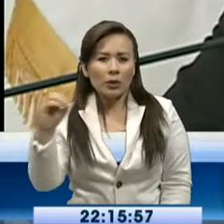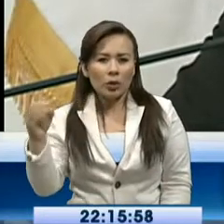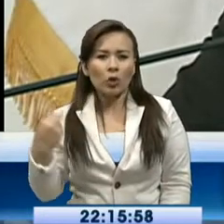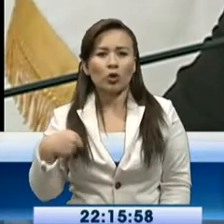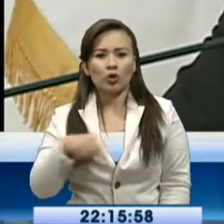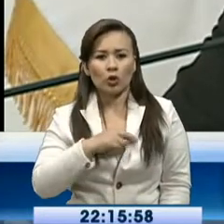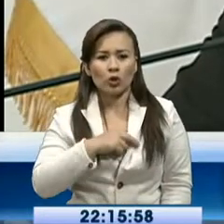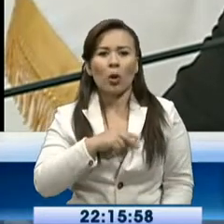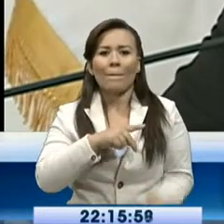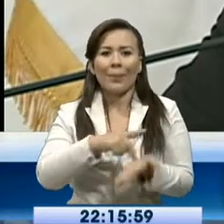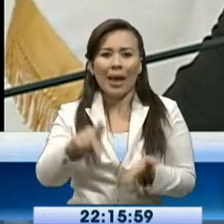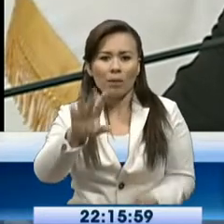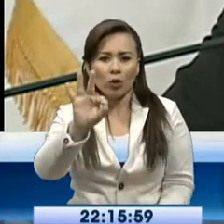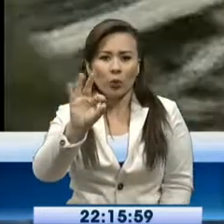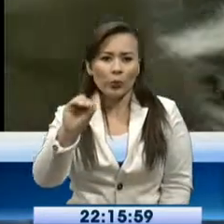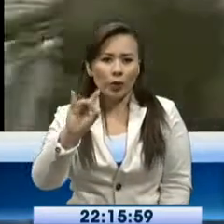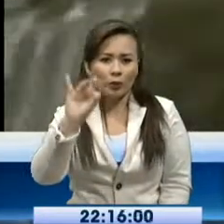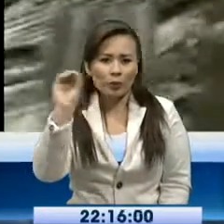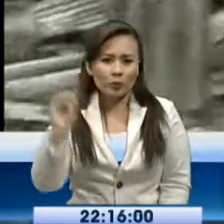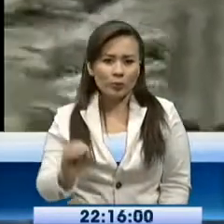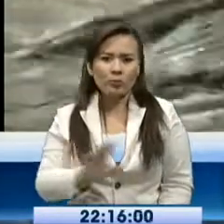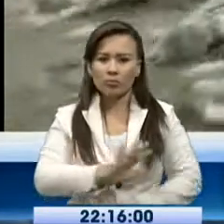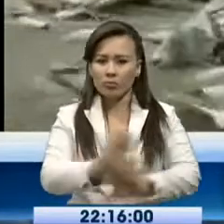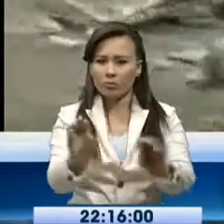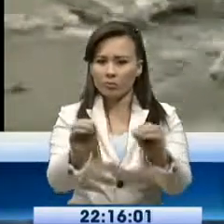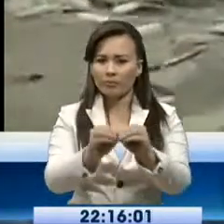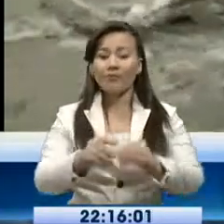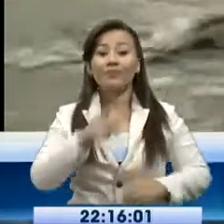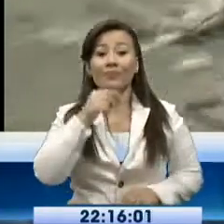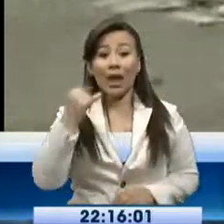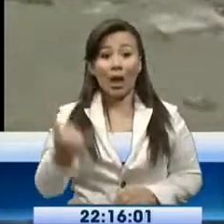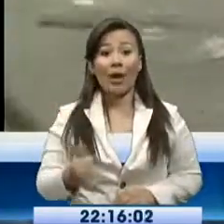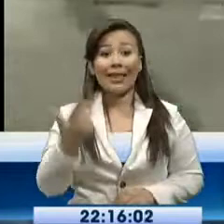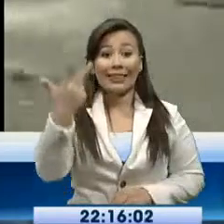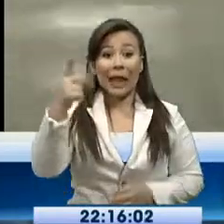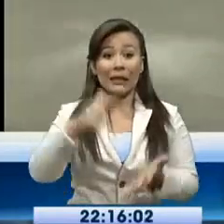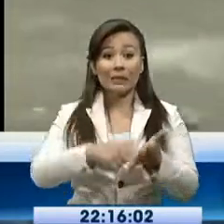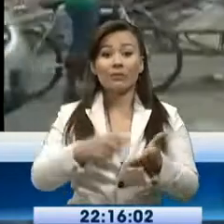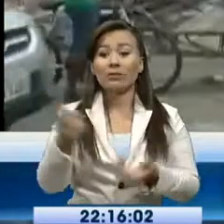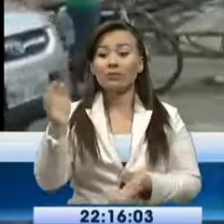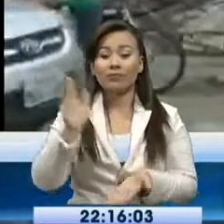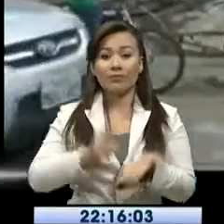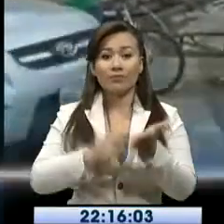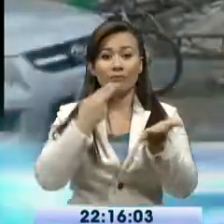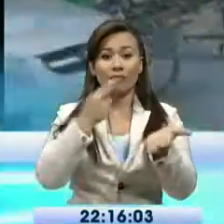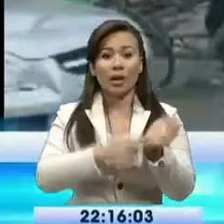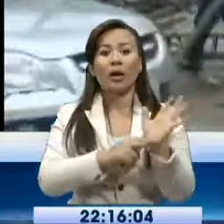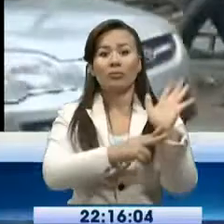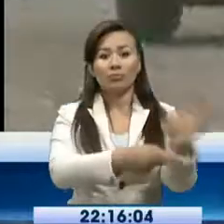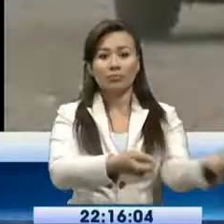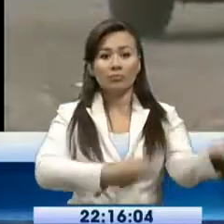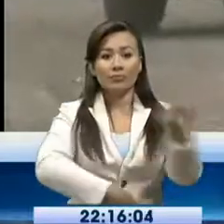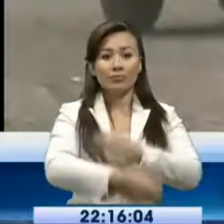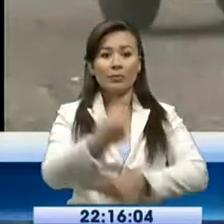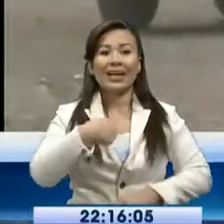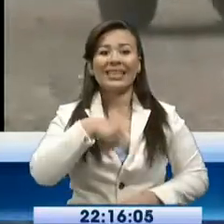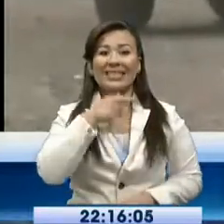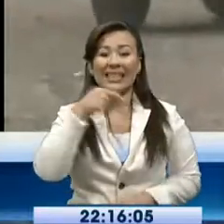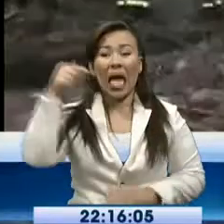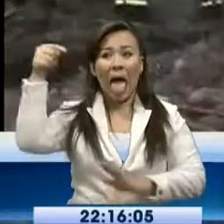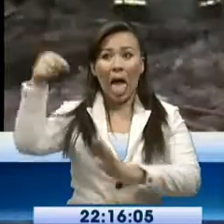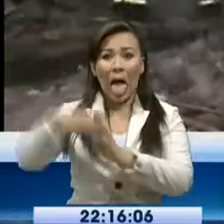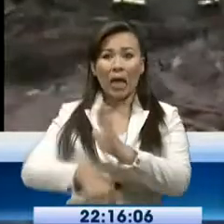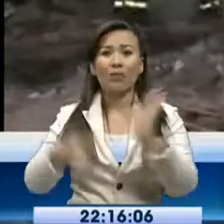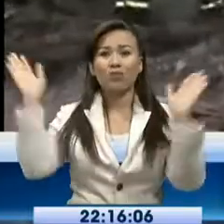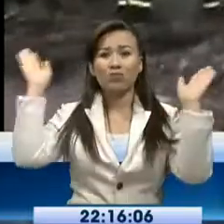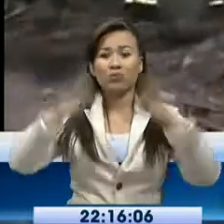el 98%. Hasta la fecha se han presentado 3.000 solicitudes de reembolso y de estas cerca de 200 tendrían perjuicios totales, por